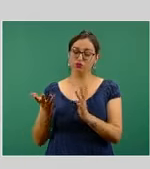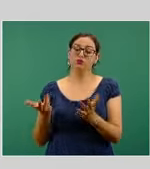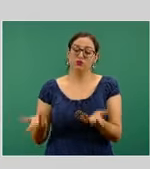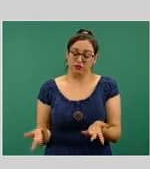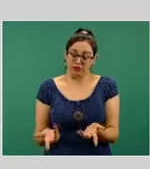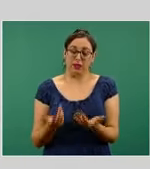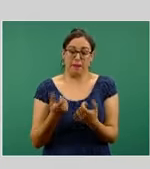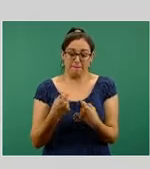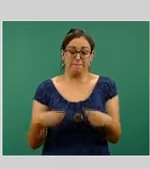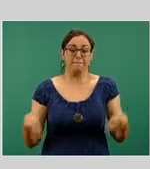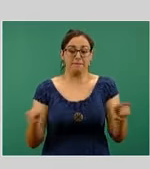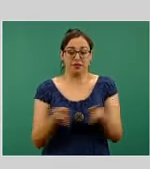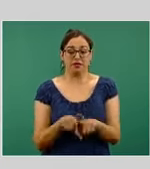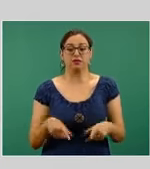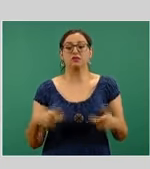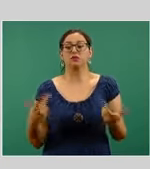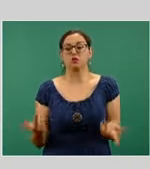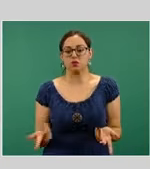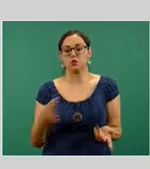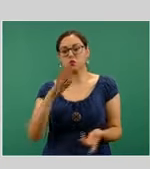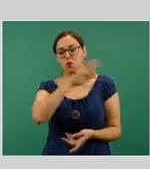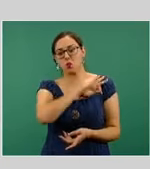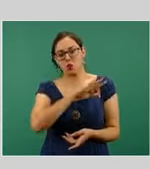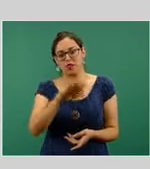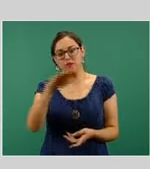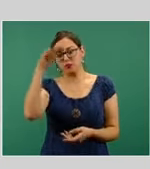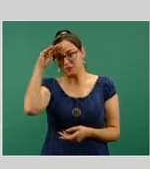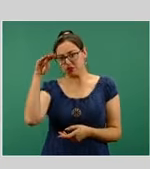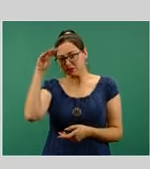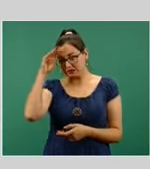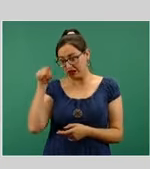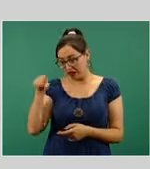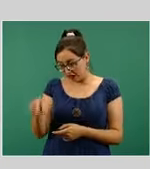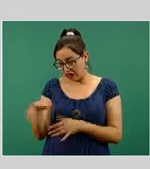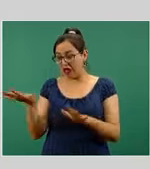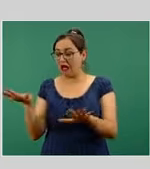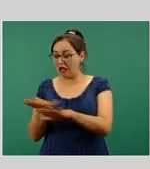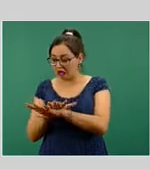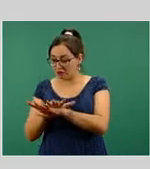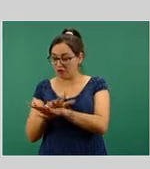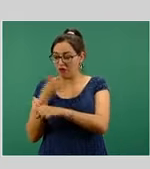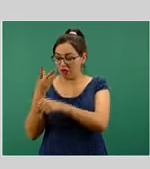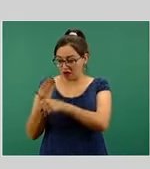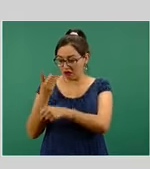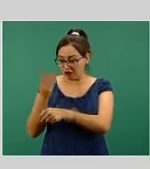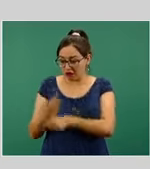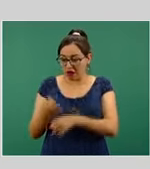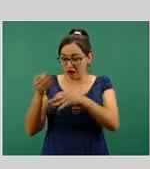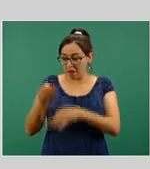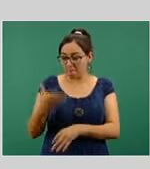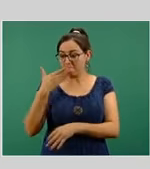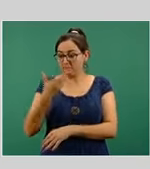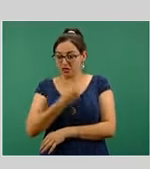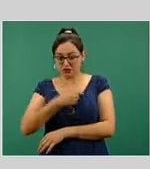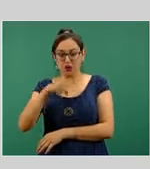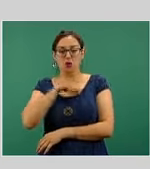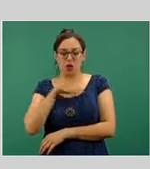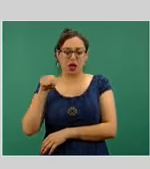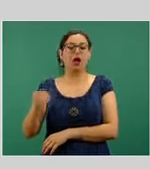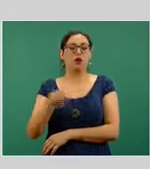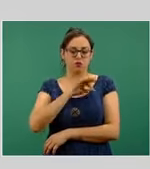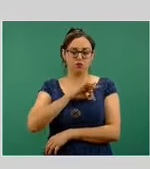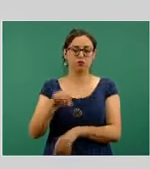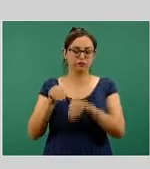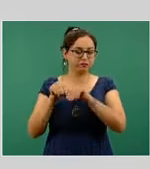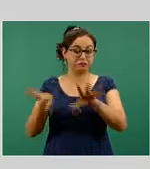si los productos se reformulan, pues se pueden promover, pero si son chatarra, tenemos que proteger a nuestra infancia de ellos. Inversión para